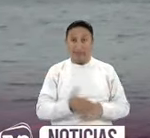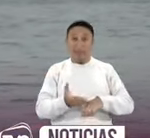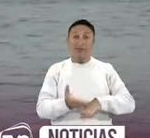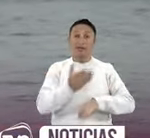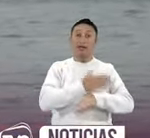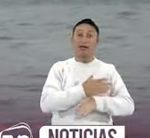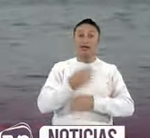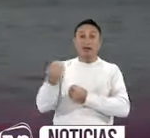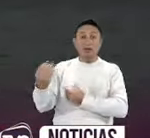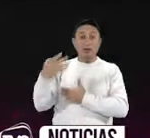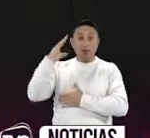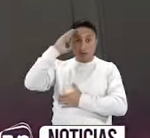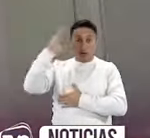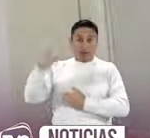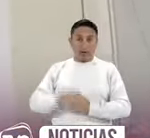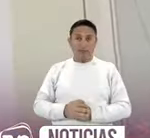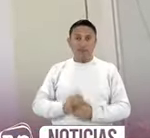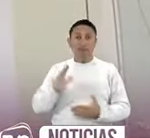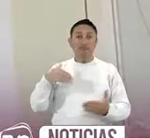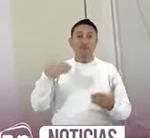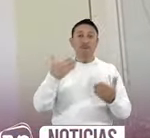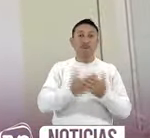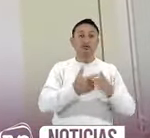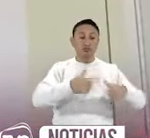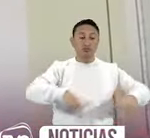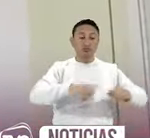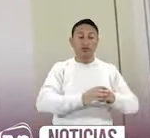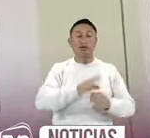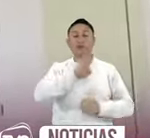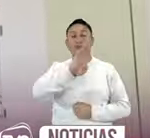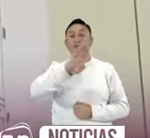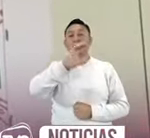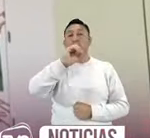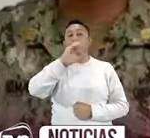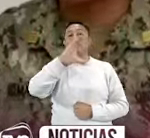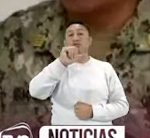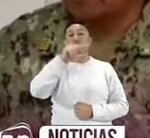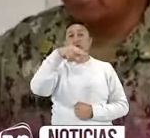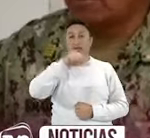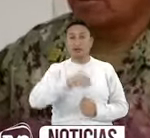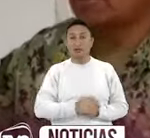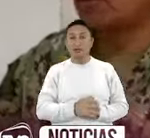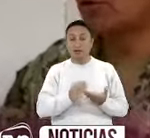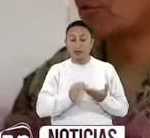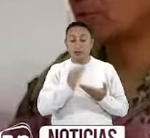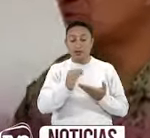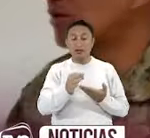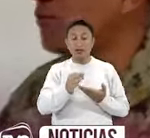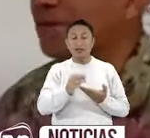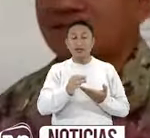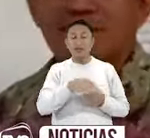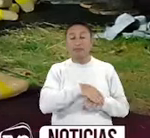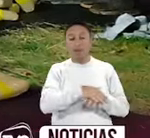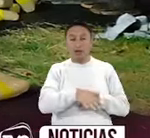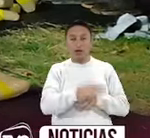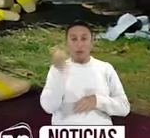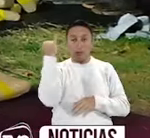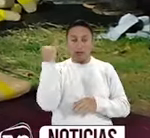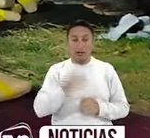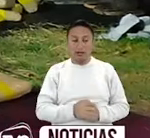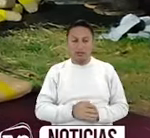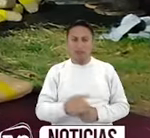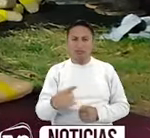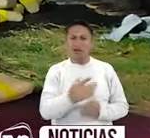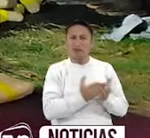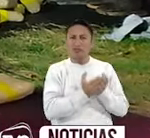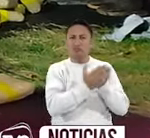militar, llegaron hasta el sector de la Bocana del Lagarto, en el cantón Río Verde, donde ubicaron una embarcación pesquera cargada